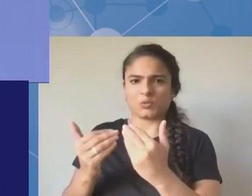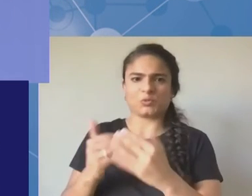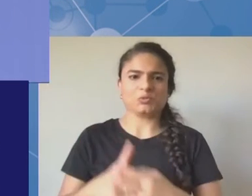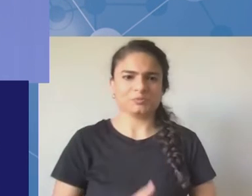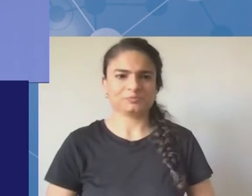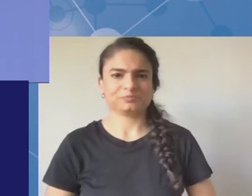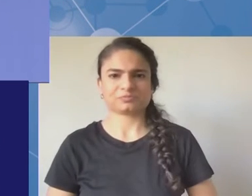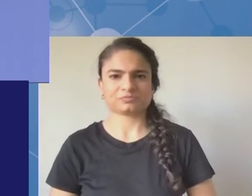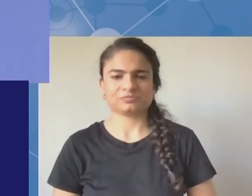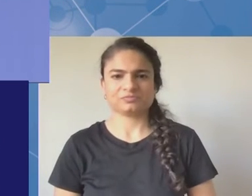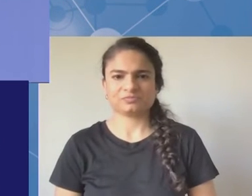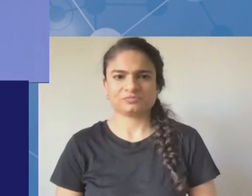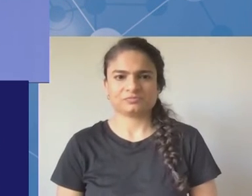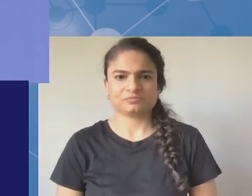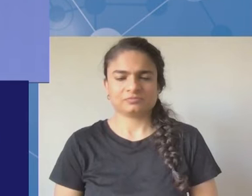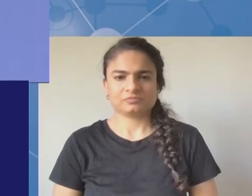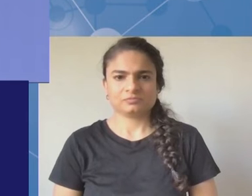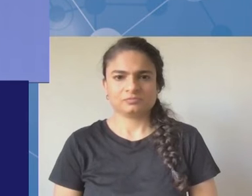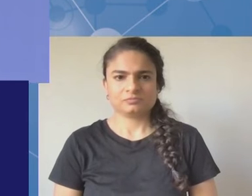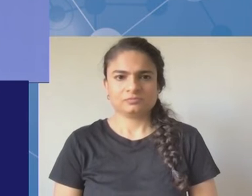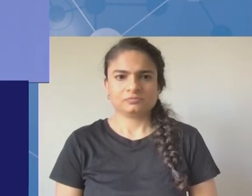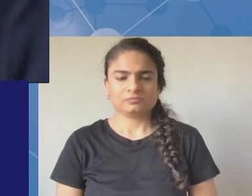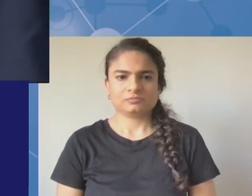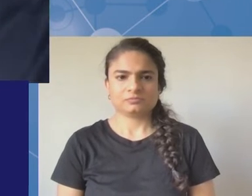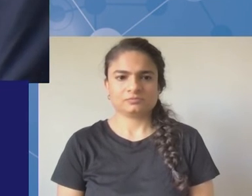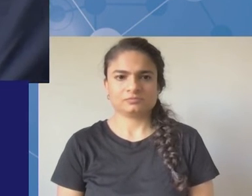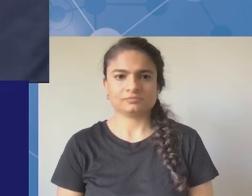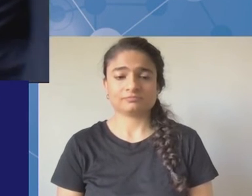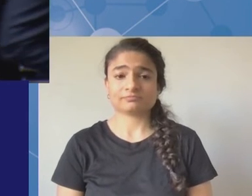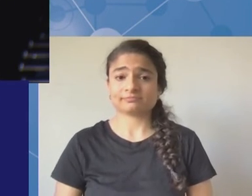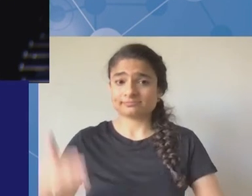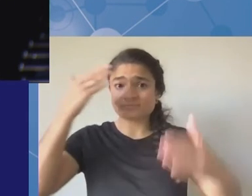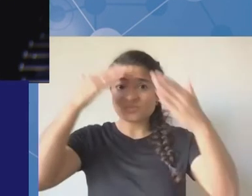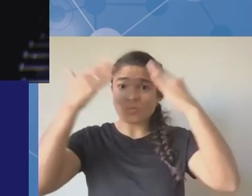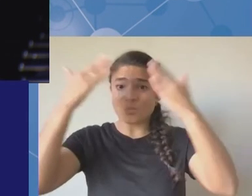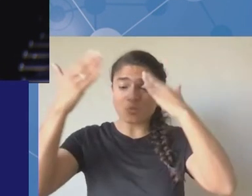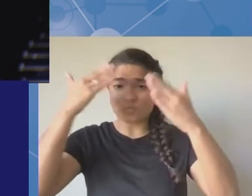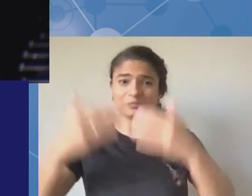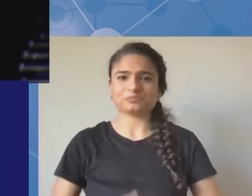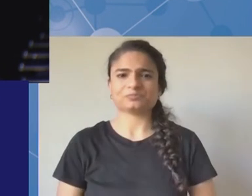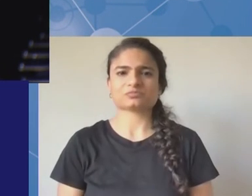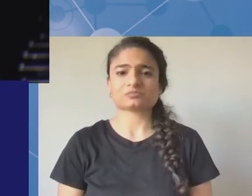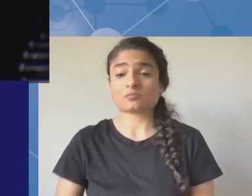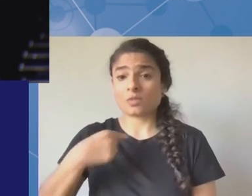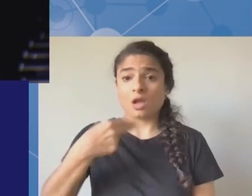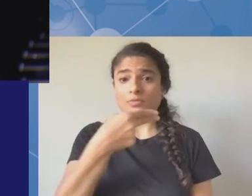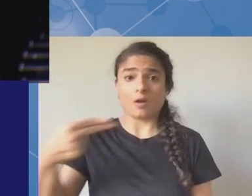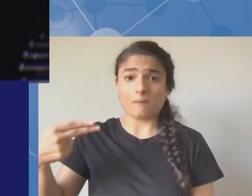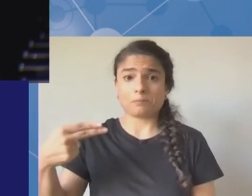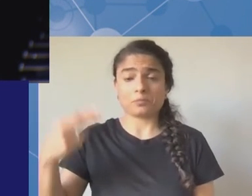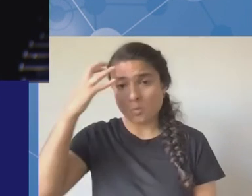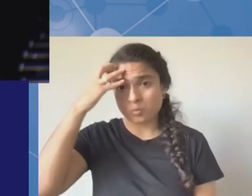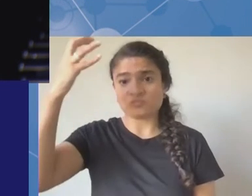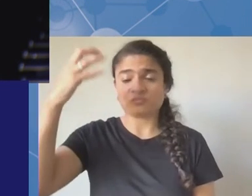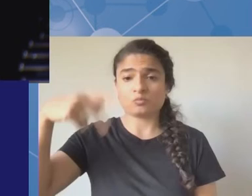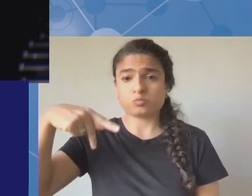Hello, namaskar. My name is Professor Avinash and I'm from India. This is my first idea